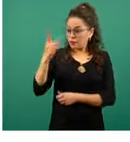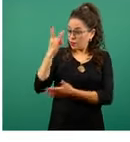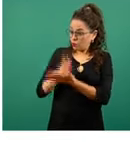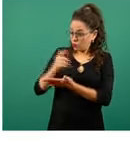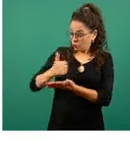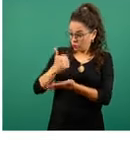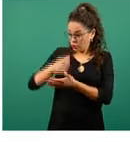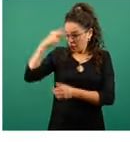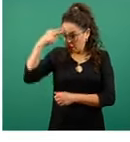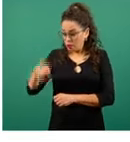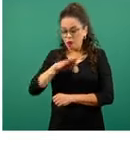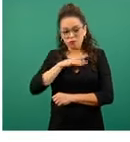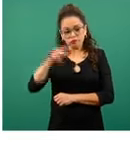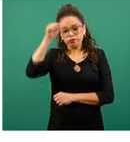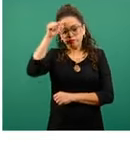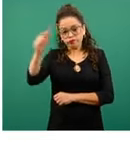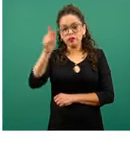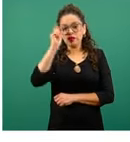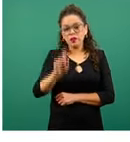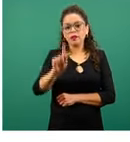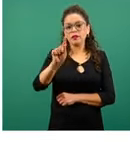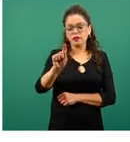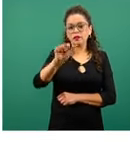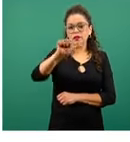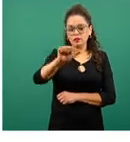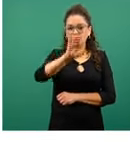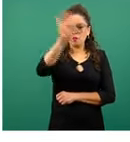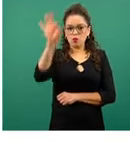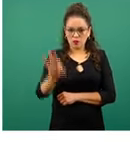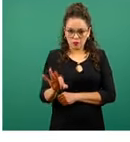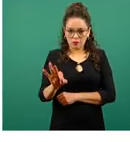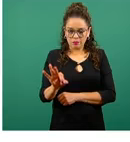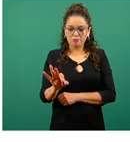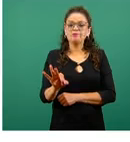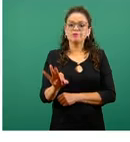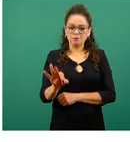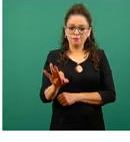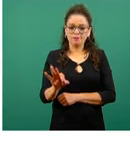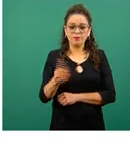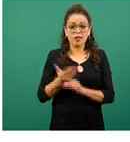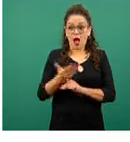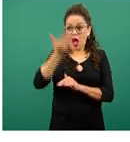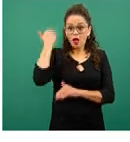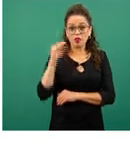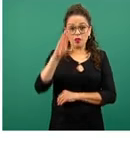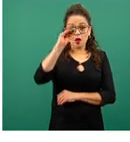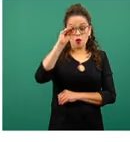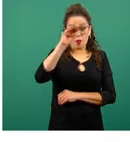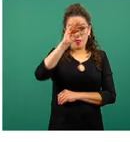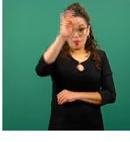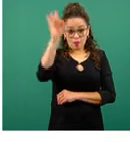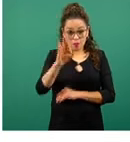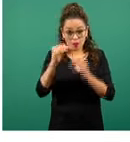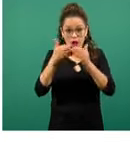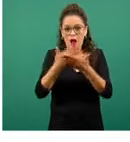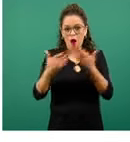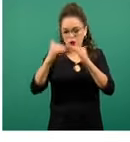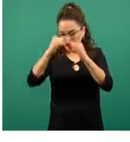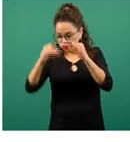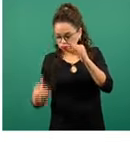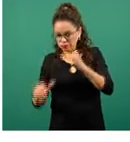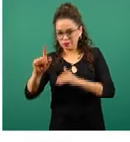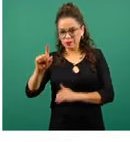que la ocupación es del 76%, es decir, ahora ya está mucho más lejos que ese 90% o ese 85% que en algún